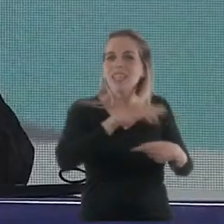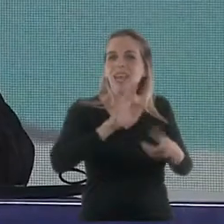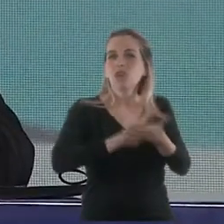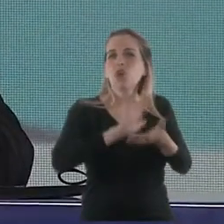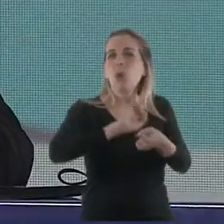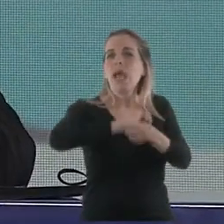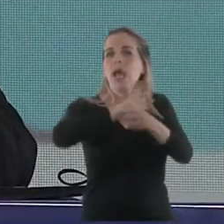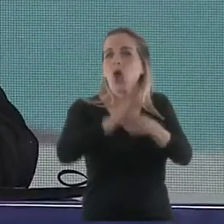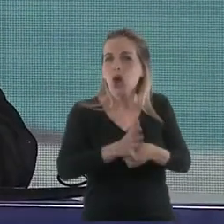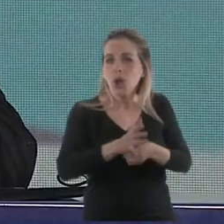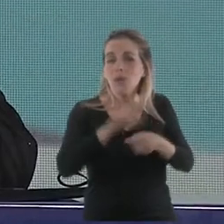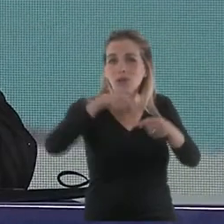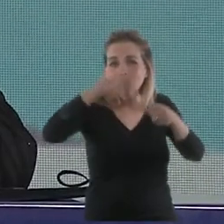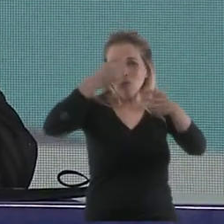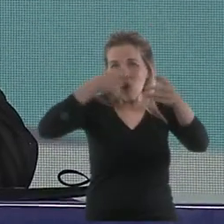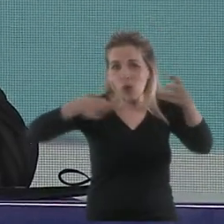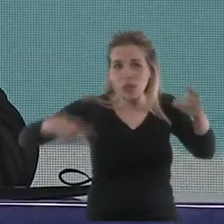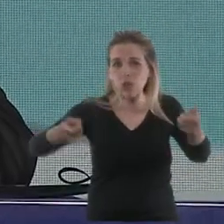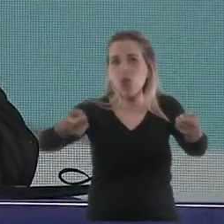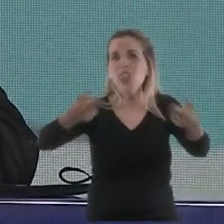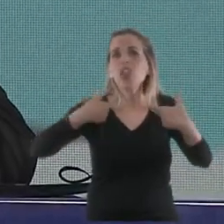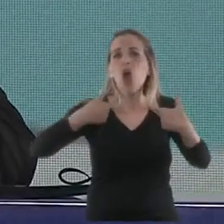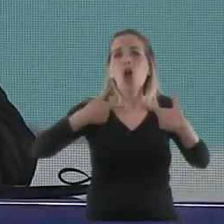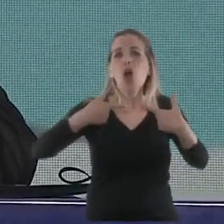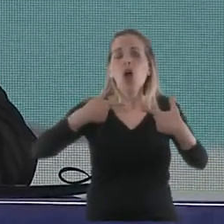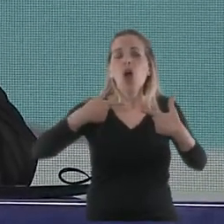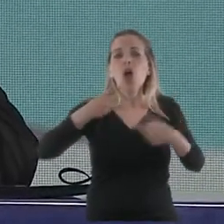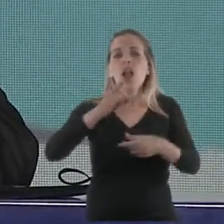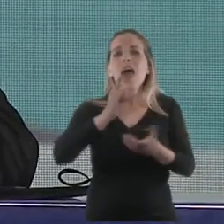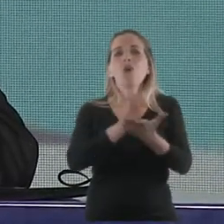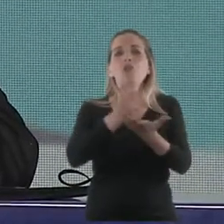Todo esto lo dio la Universidad de Buenos Aires.